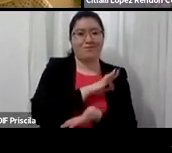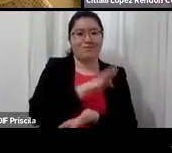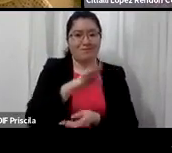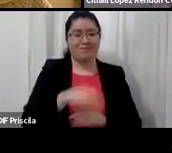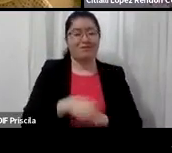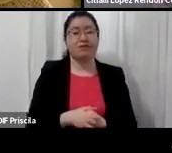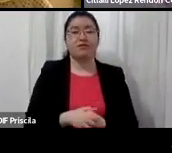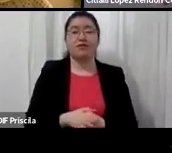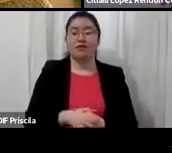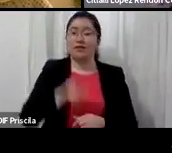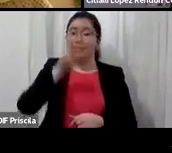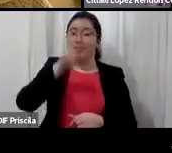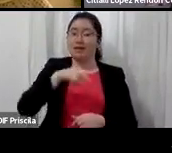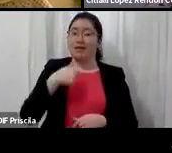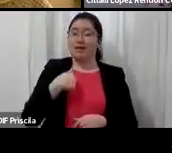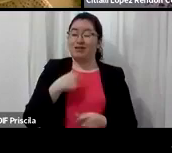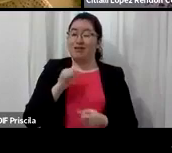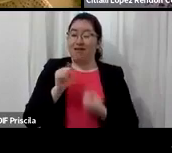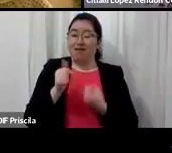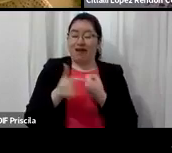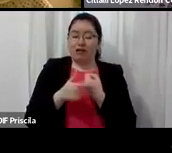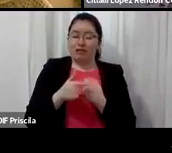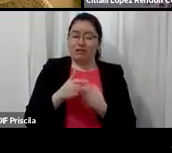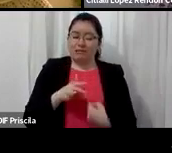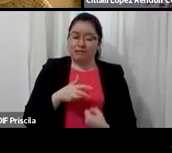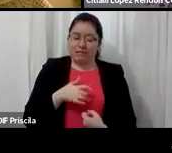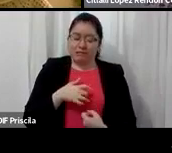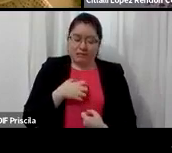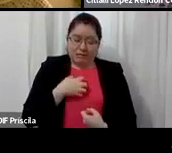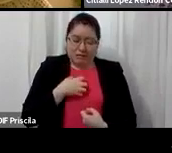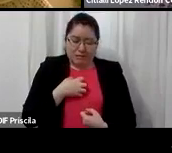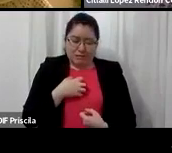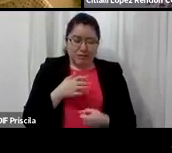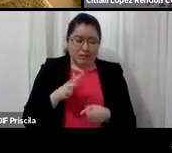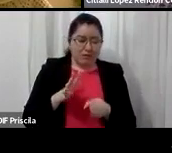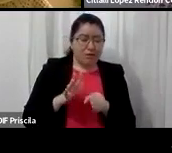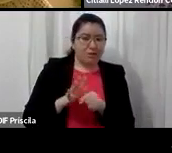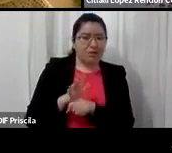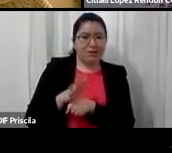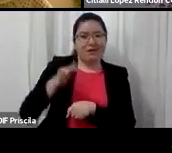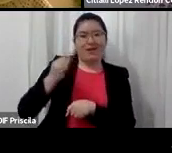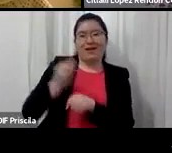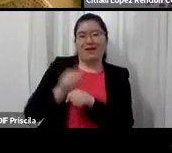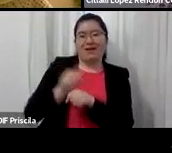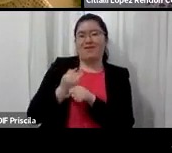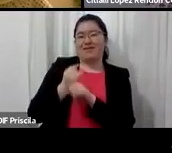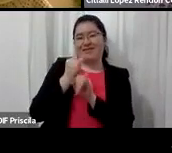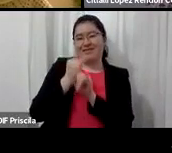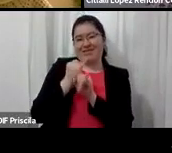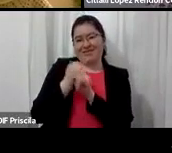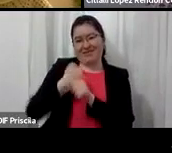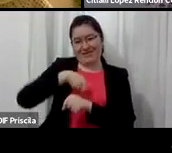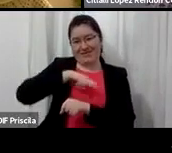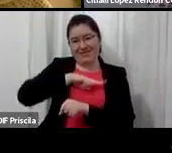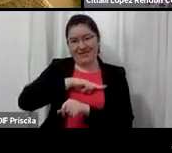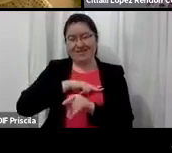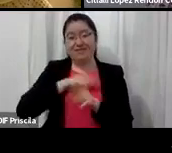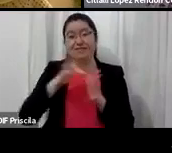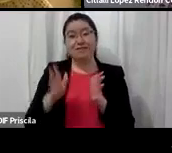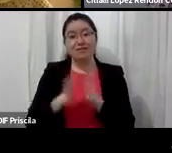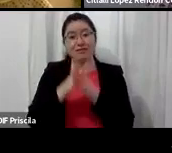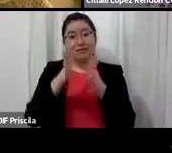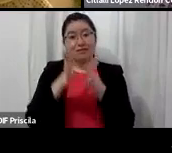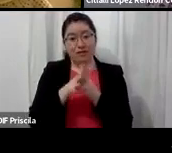en varias invitaciones que tenía en los webinarios ahora, estos nuevos que participamos, en donde encuentro